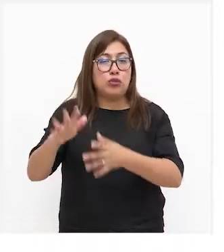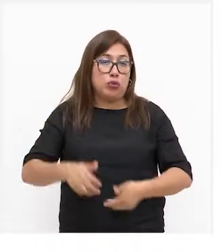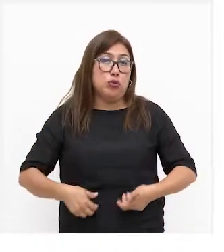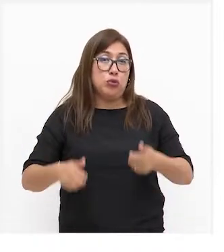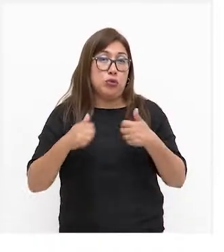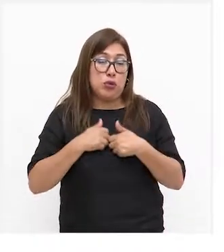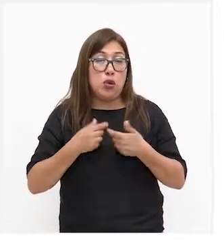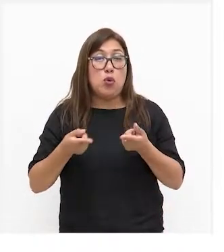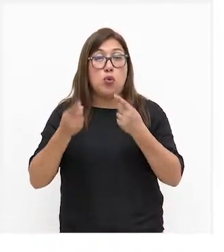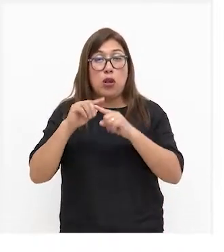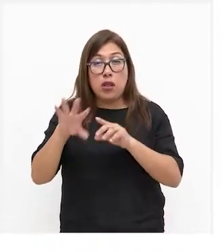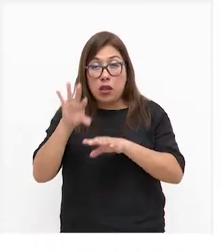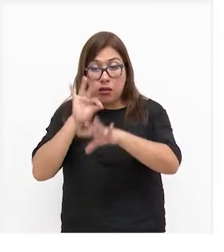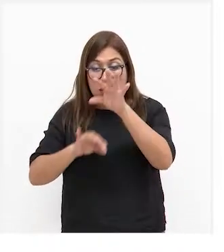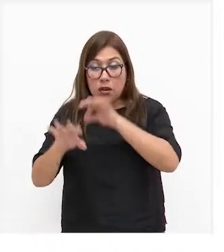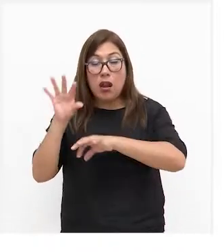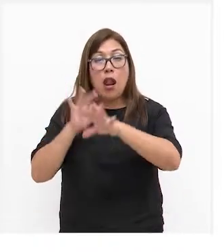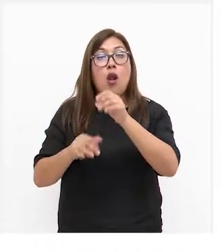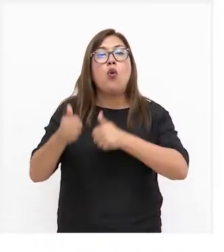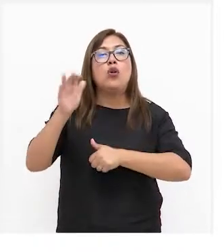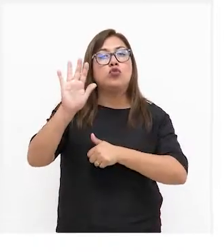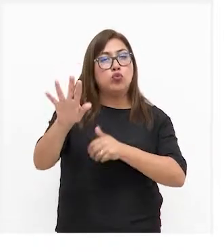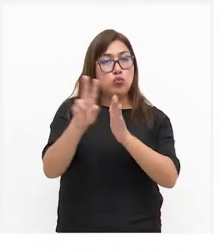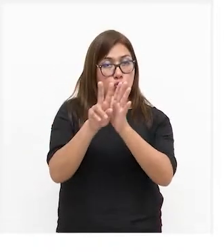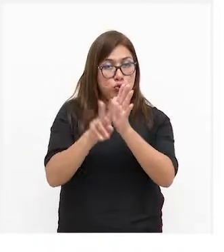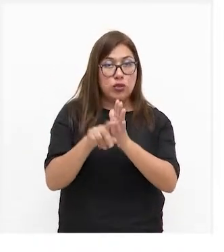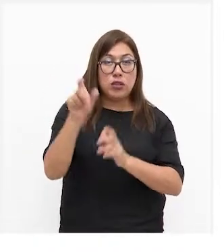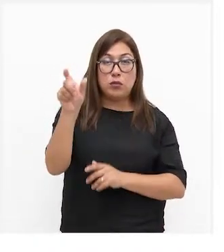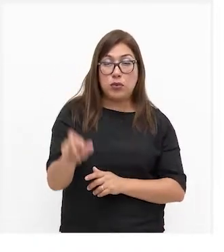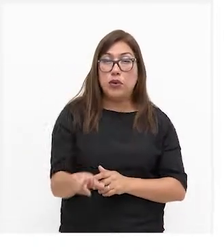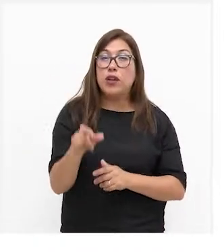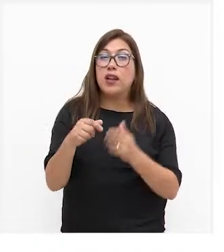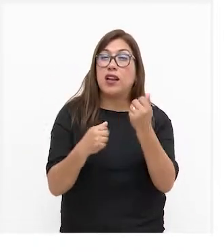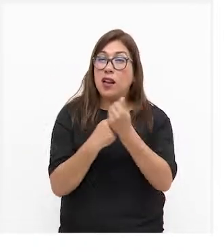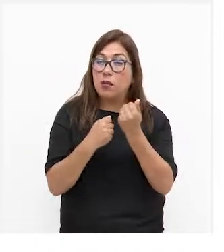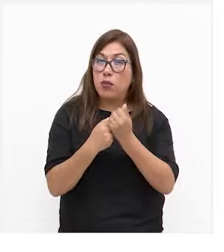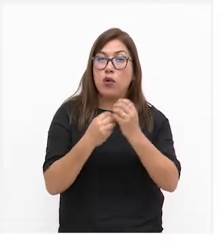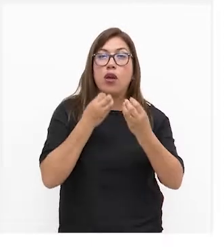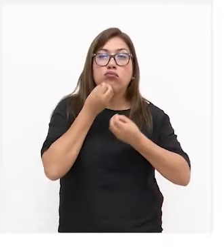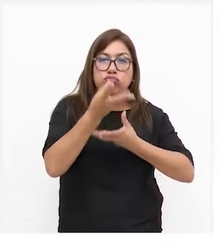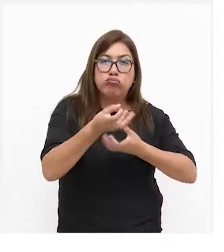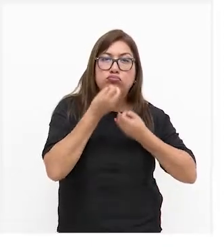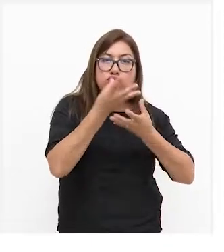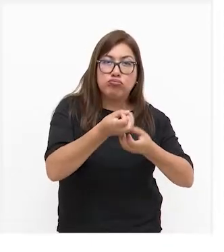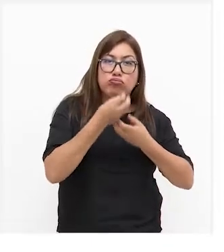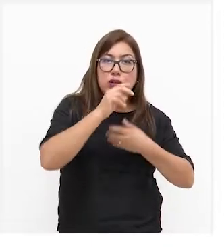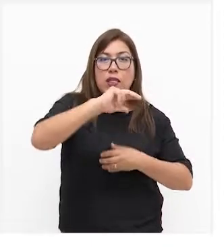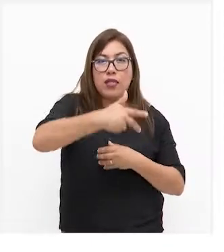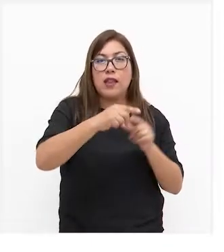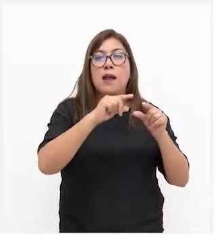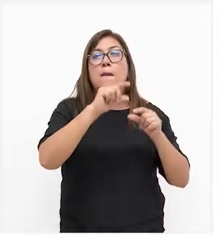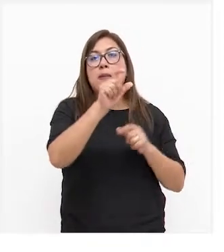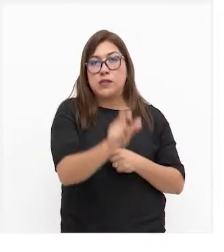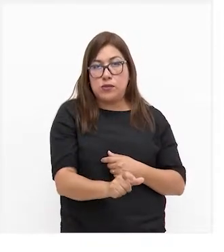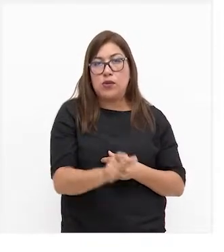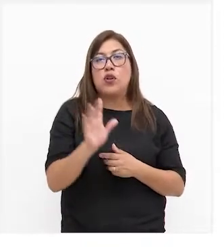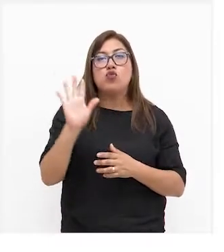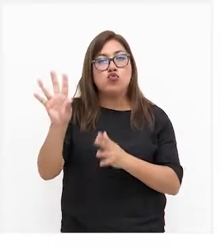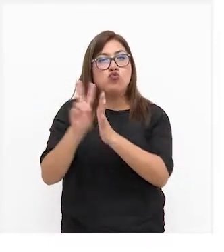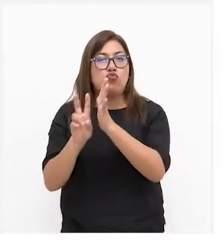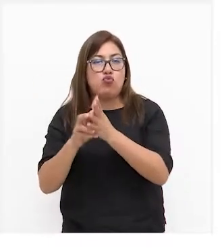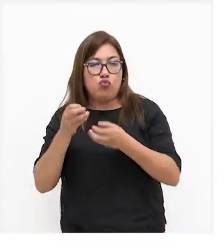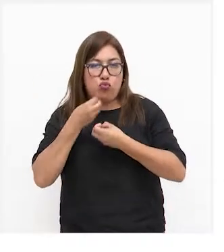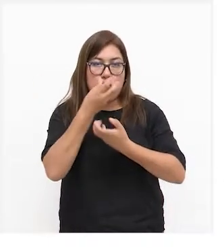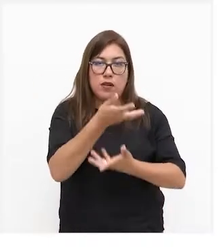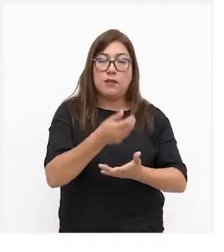Luego de identificar cuál sería la voluntad de la persona, el apoyo comunicará a terceras personas dicha voluntad.